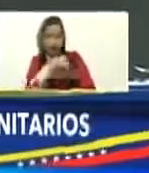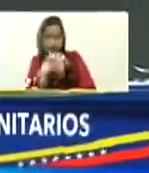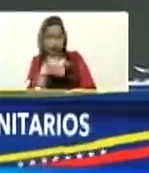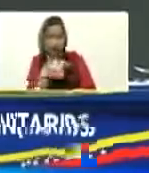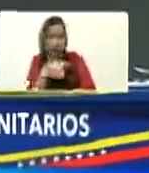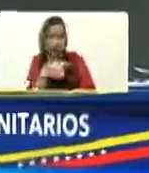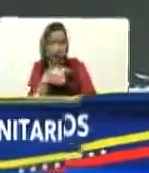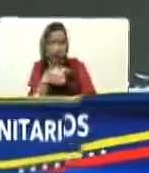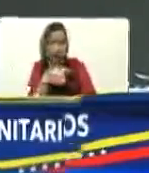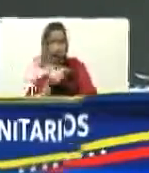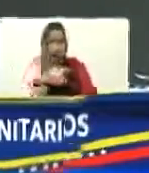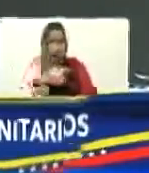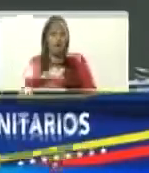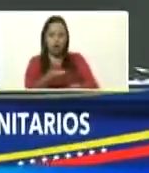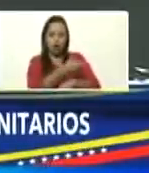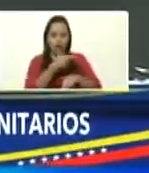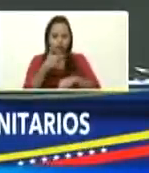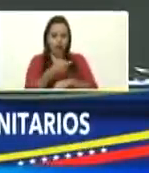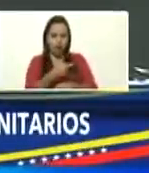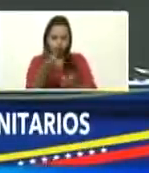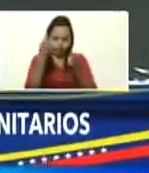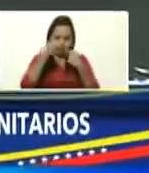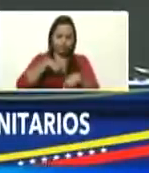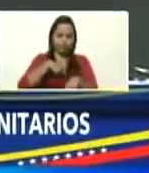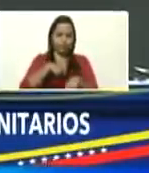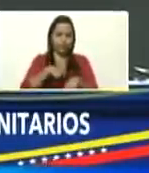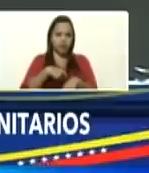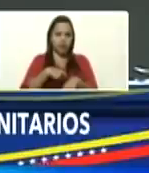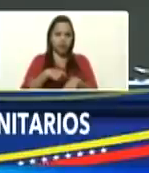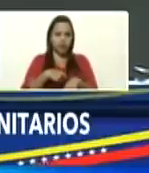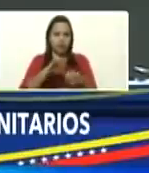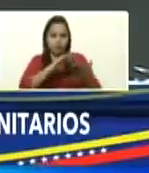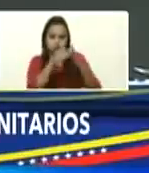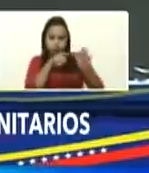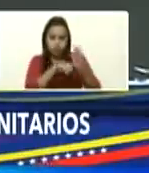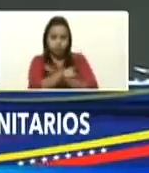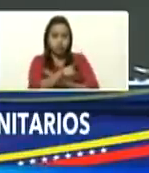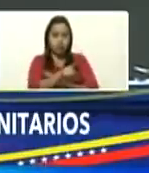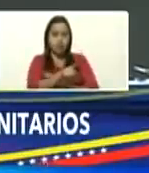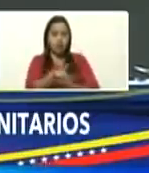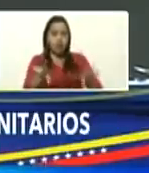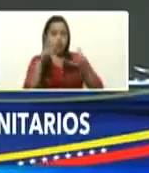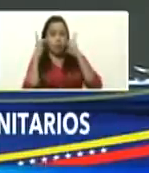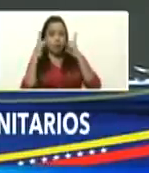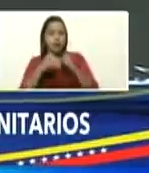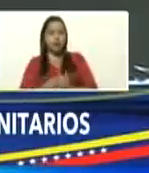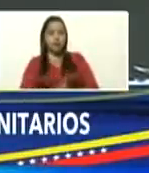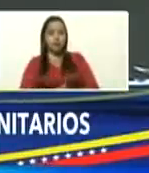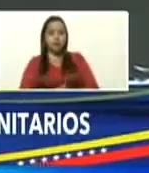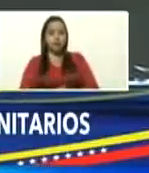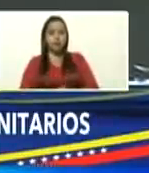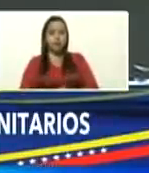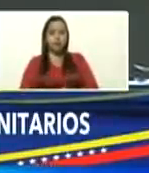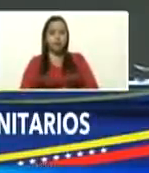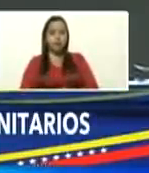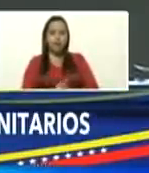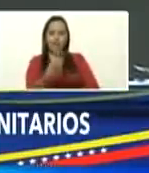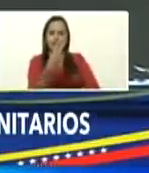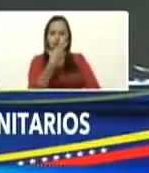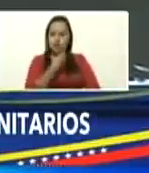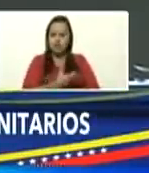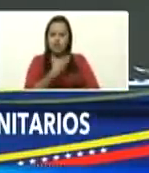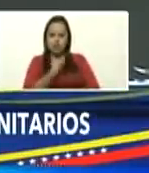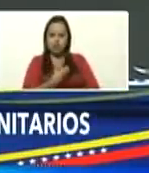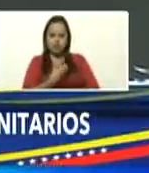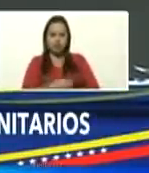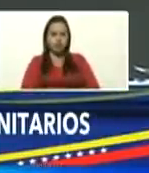juramentó de los barrios de La Guaira, de mi amada Mirabal, en el polideportivo el 2 de diciembre.